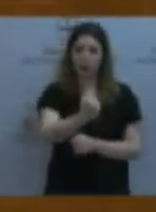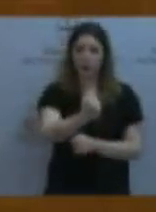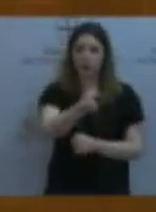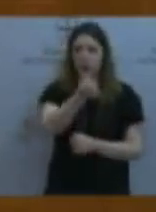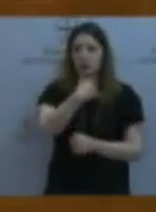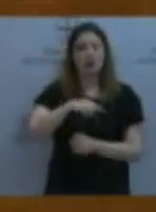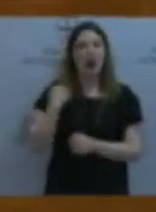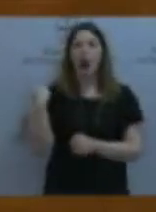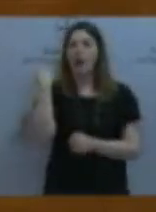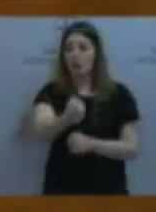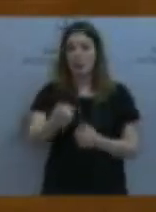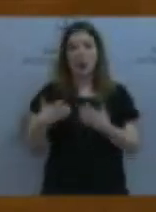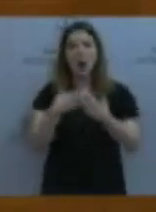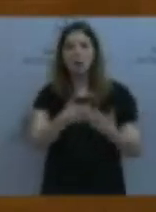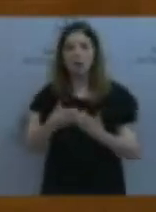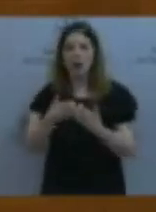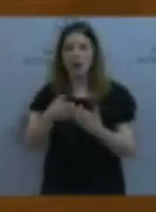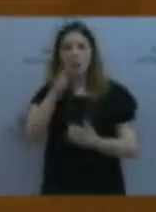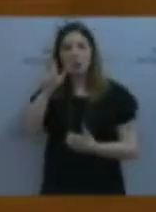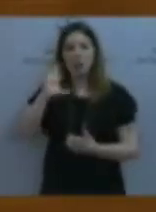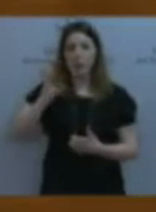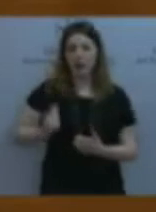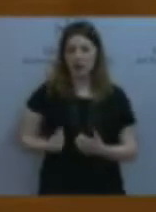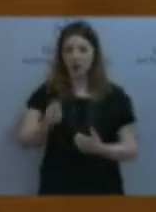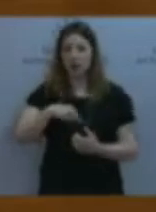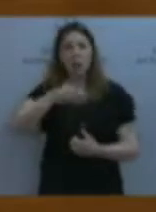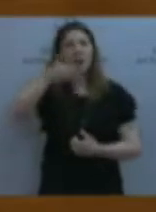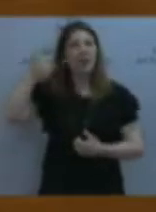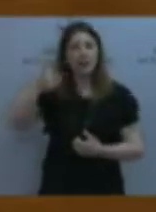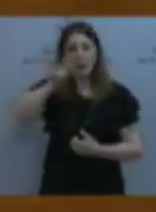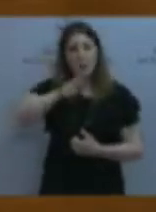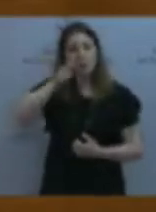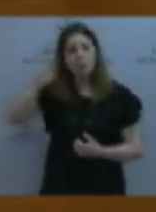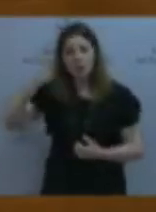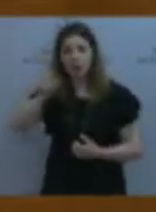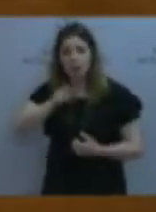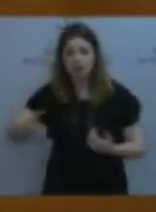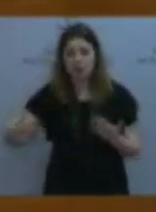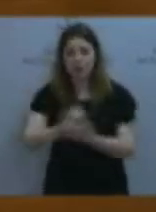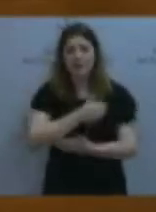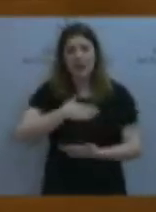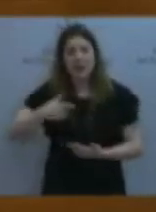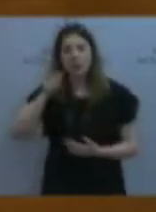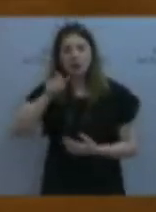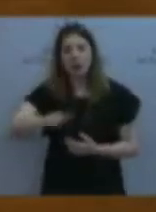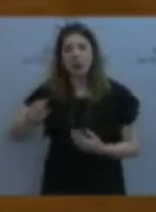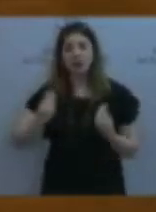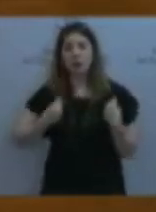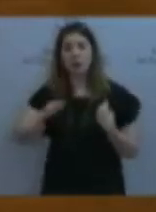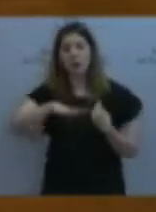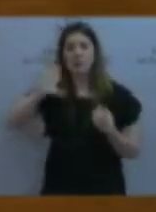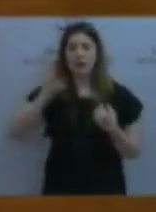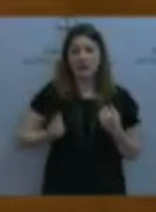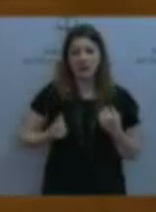por la dignidad de todos los pueblos. Y creemos que el pueblo palestino en este momento está sufriendo una agresión absolutamente injusta, donde más allá de las